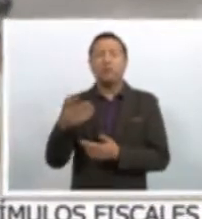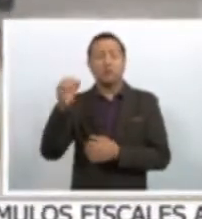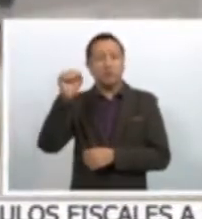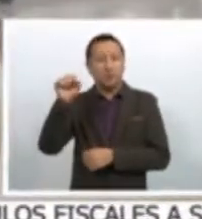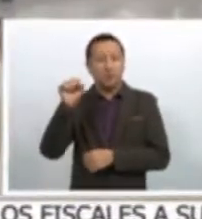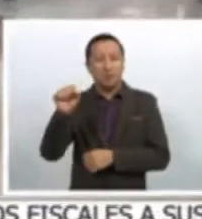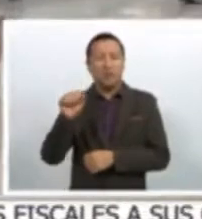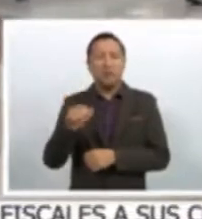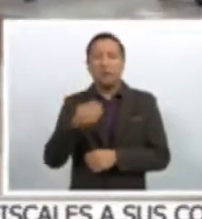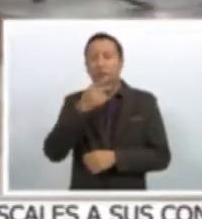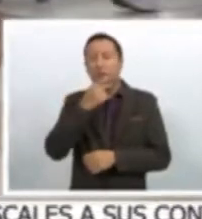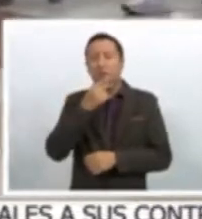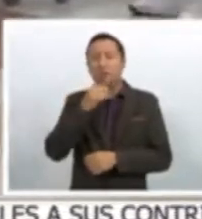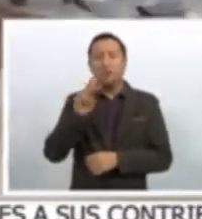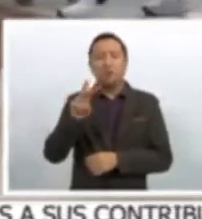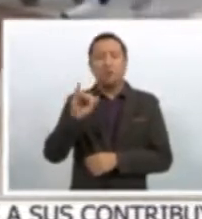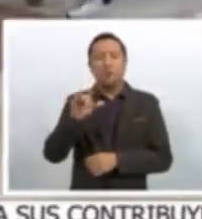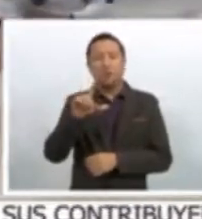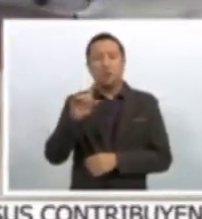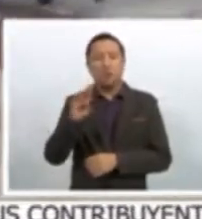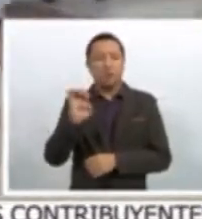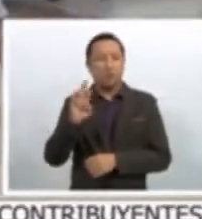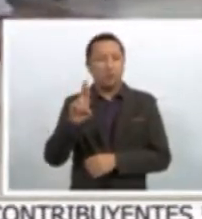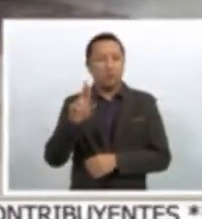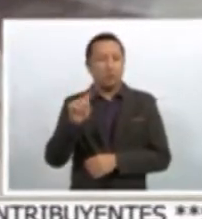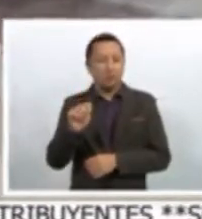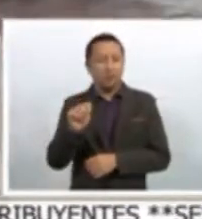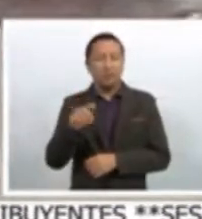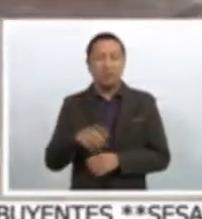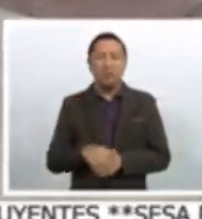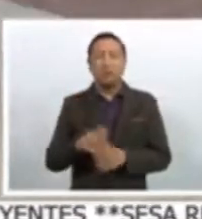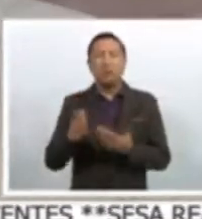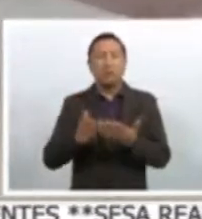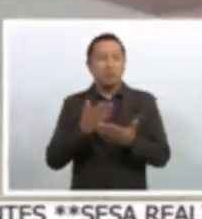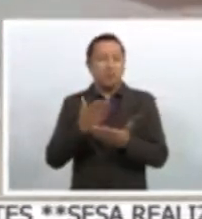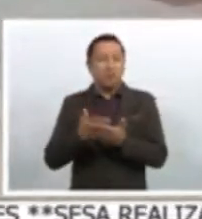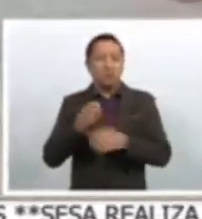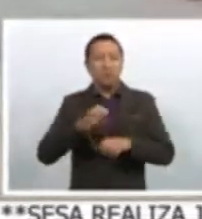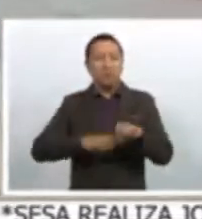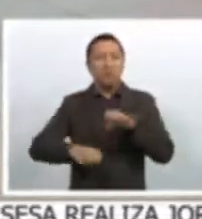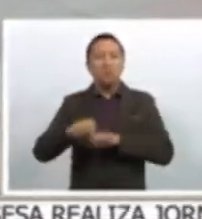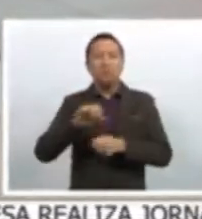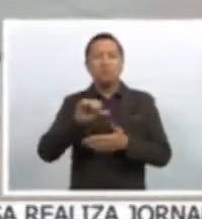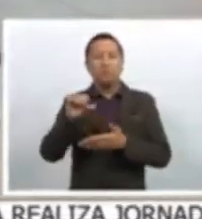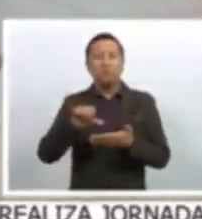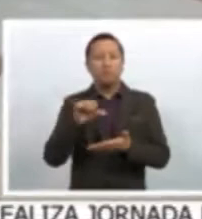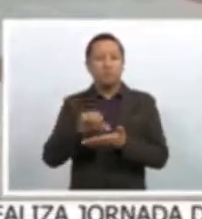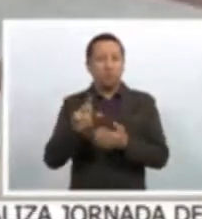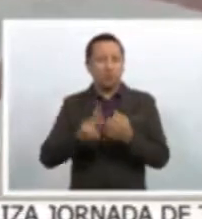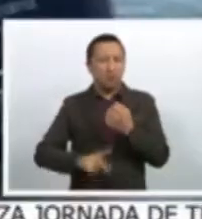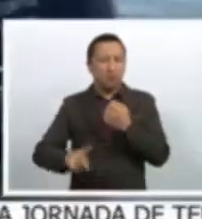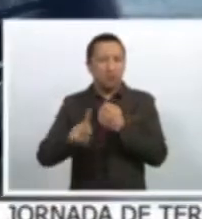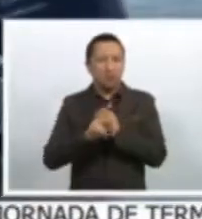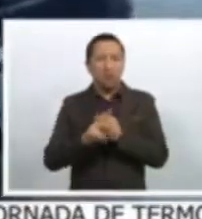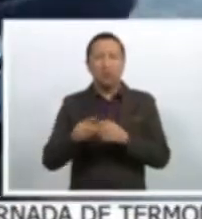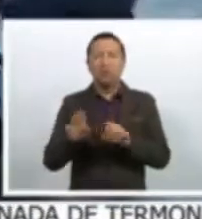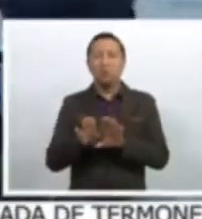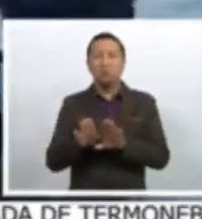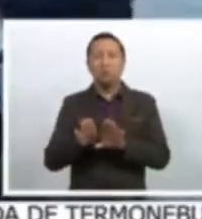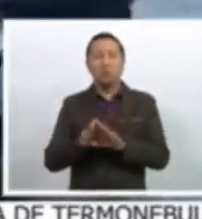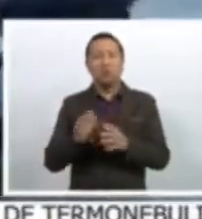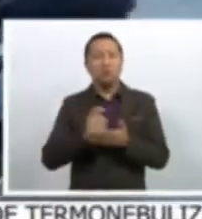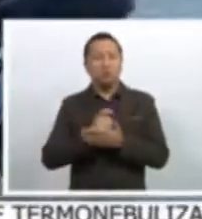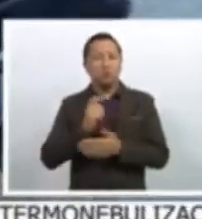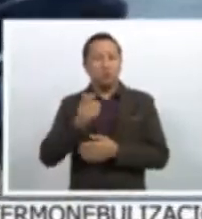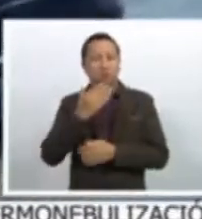Sindemex, Wilbert Pereira Martín, ante la propuesta de empresarios del centro del país sobre un tope en el reparto de utilidades y